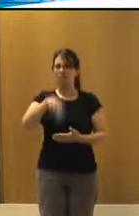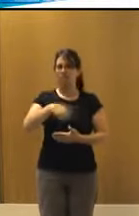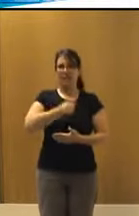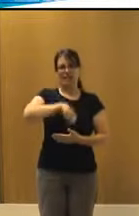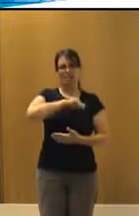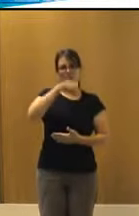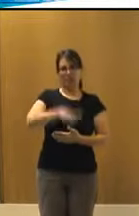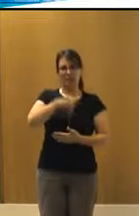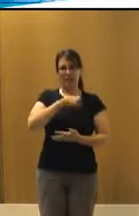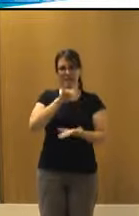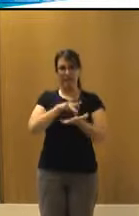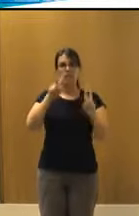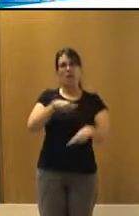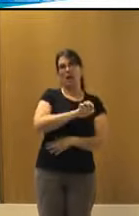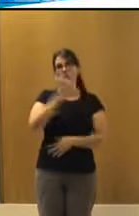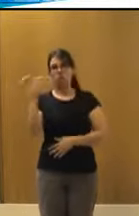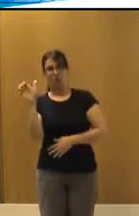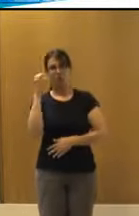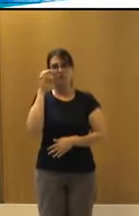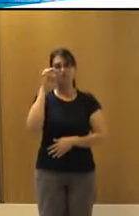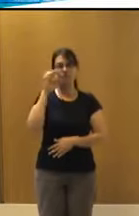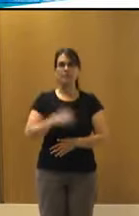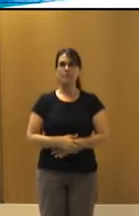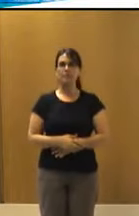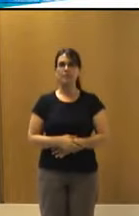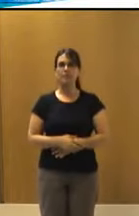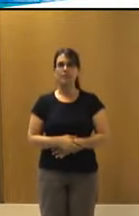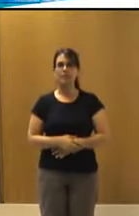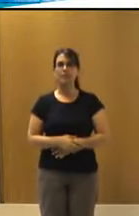un fenómeno español y europeo.